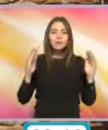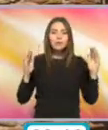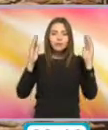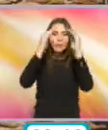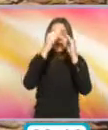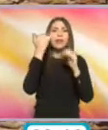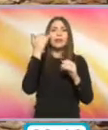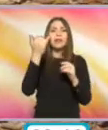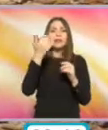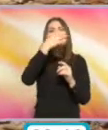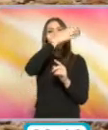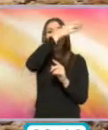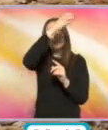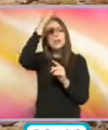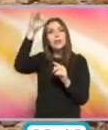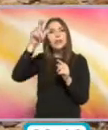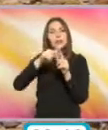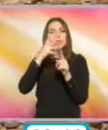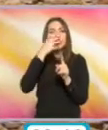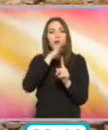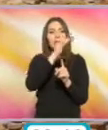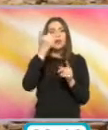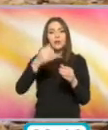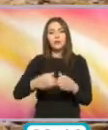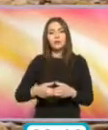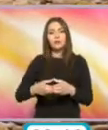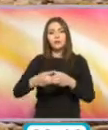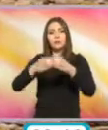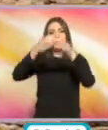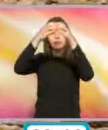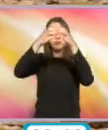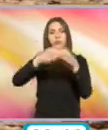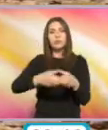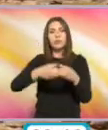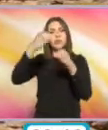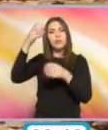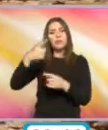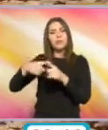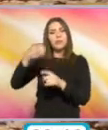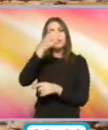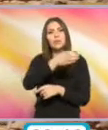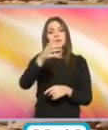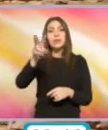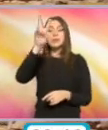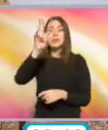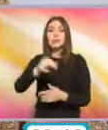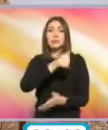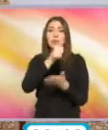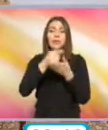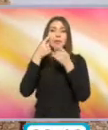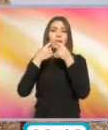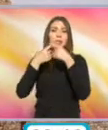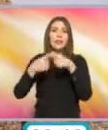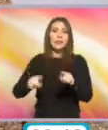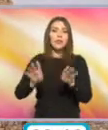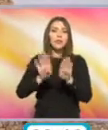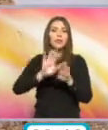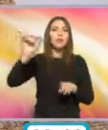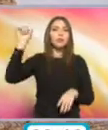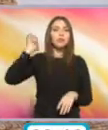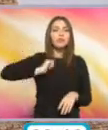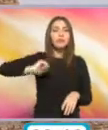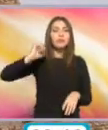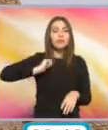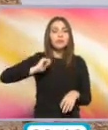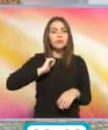piramidales y estos cilindros. Bueno, la verdad es que es una ciudad muy diferente a todo lo demás que hemos visto en arte prehispánico. definitivamente.